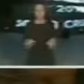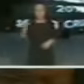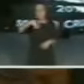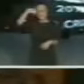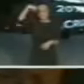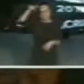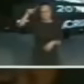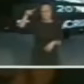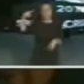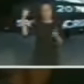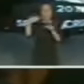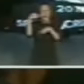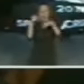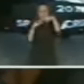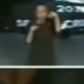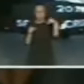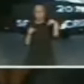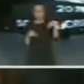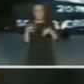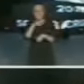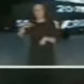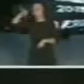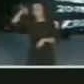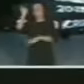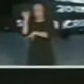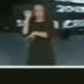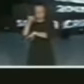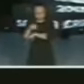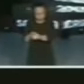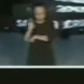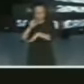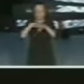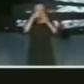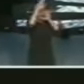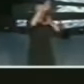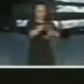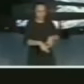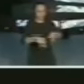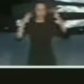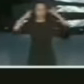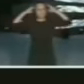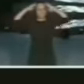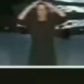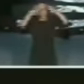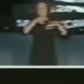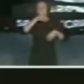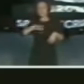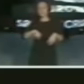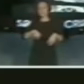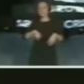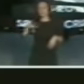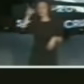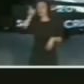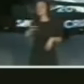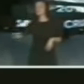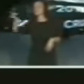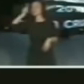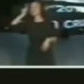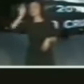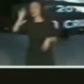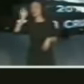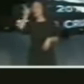y aquí están con nosotros. Nos inclinan en señal de reverencia a los emperadores, son los maestros o educadores.